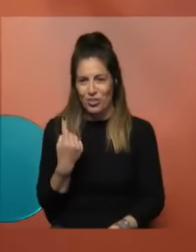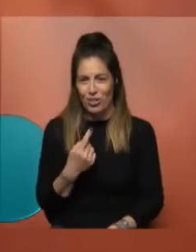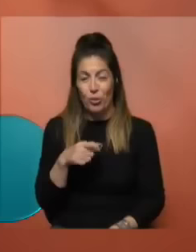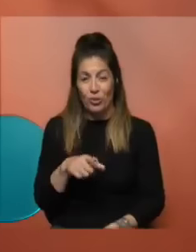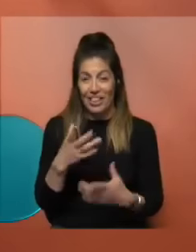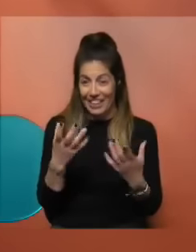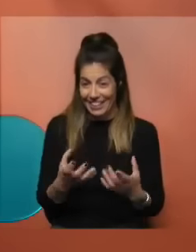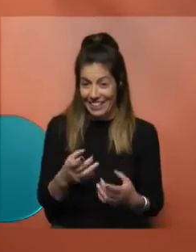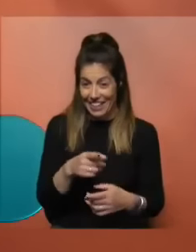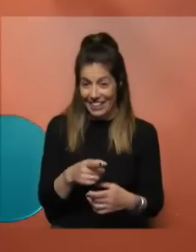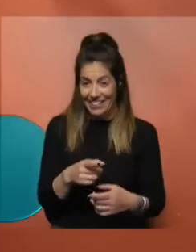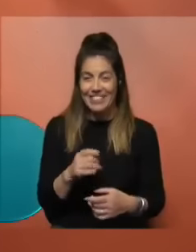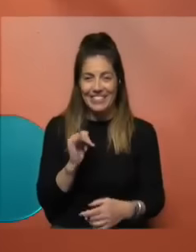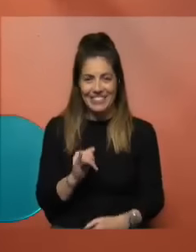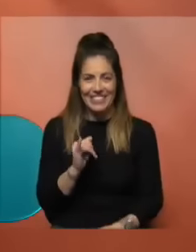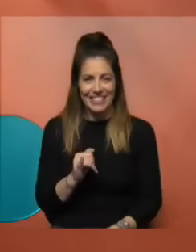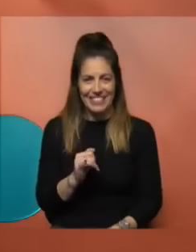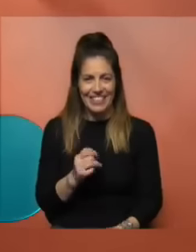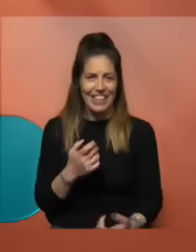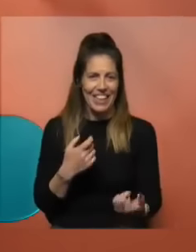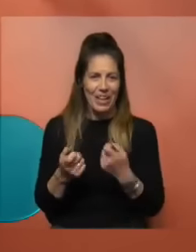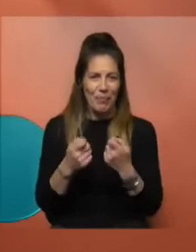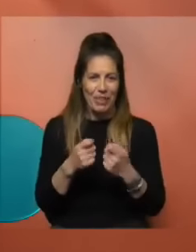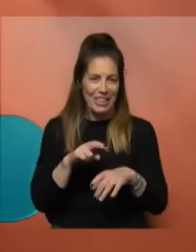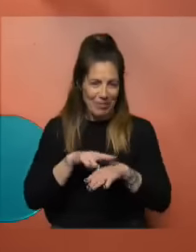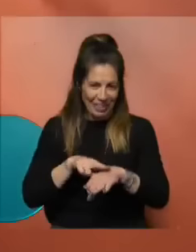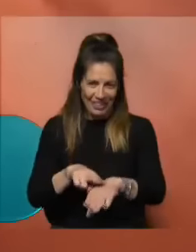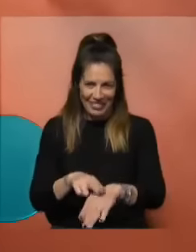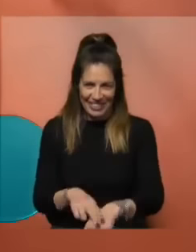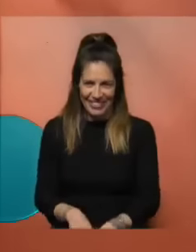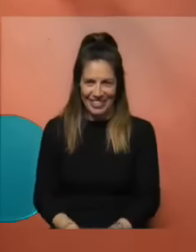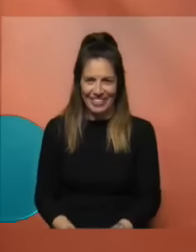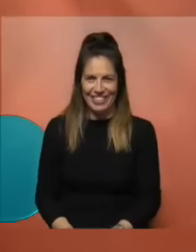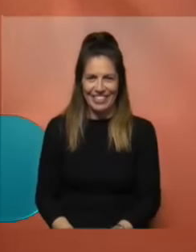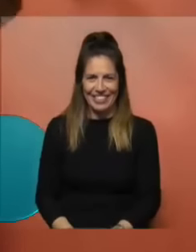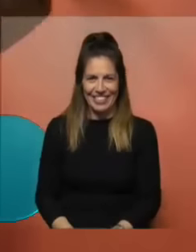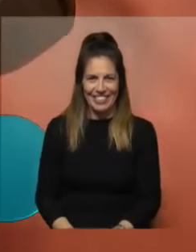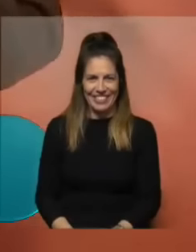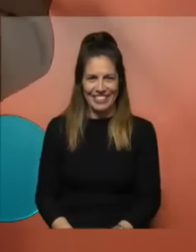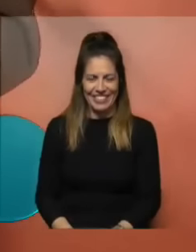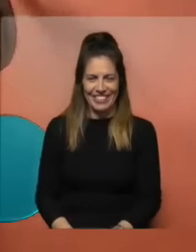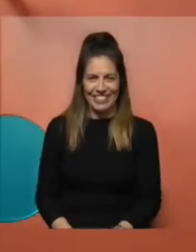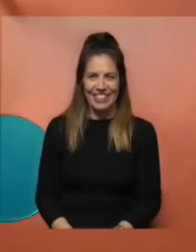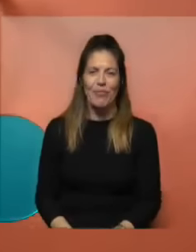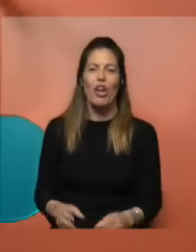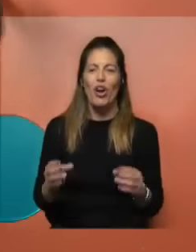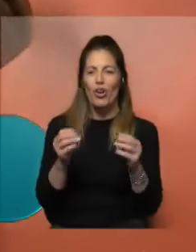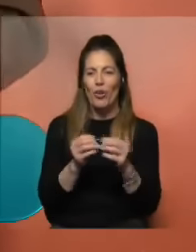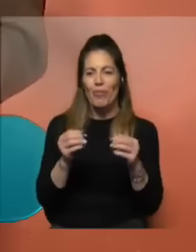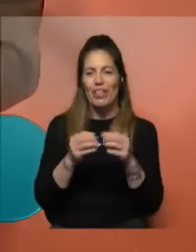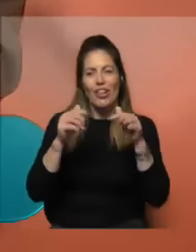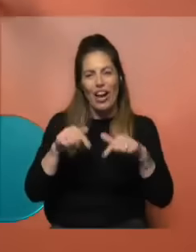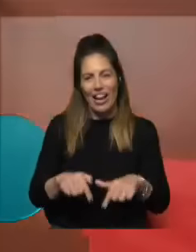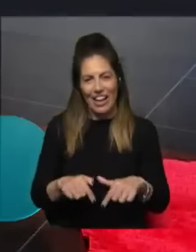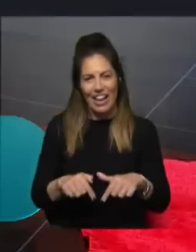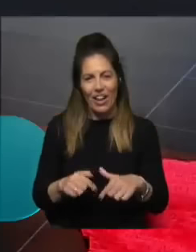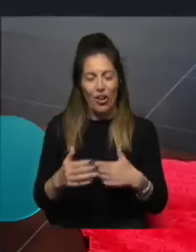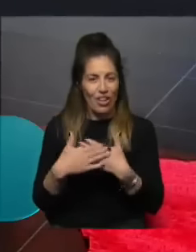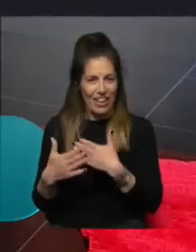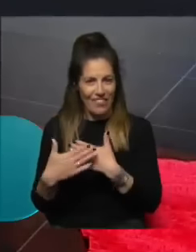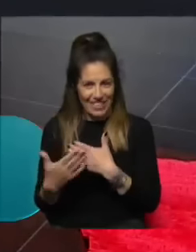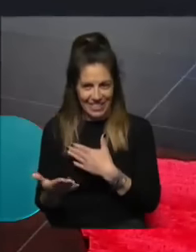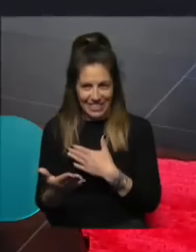¿no? El préstamo es totalmente recomendable. Así que bueno, Fito, compañeras, acá con el vecino en